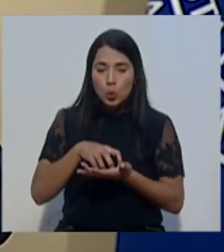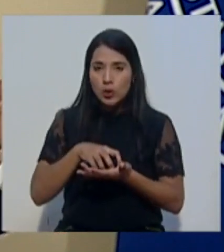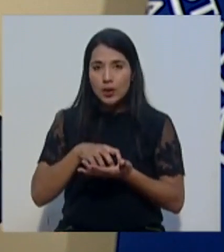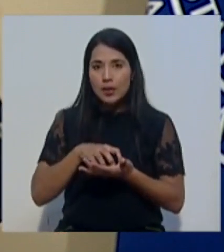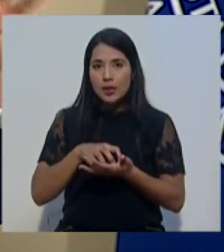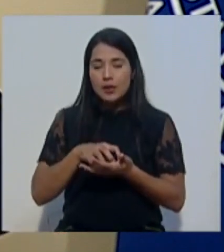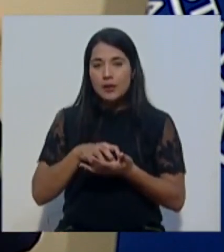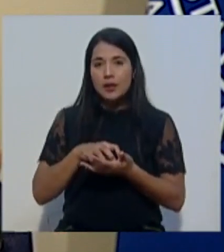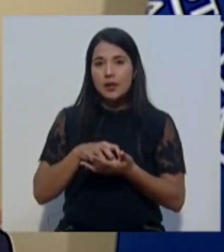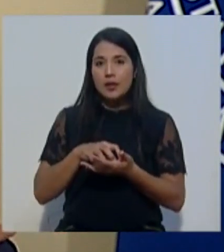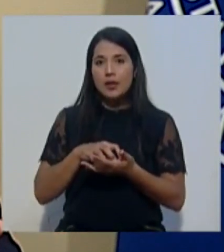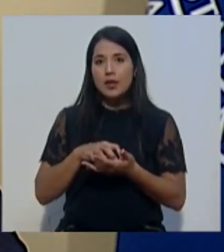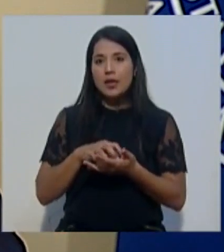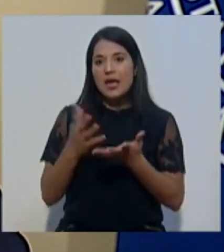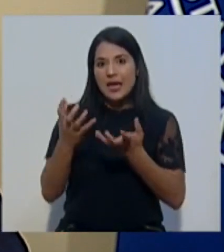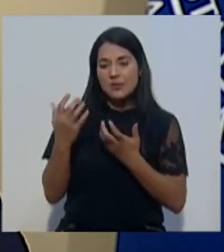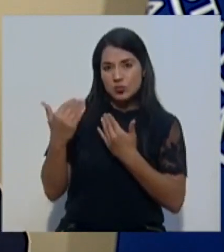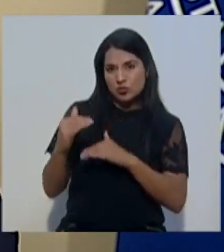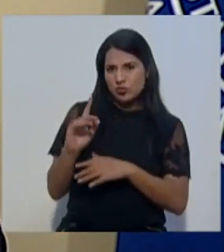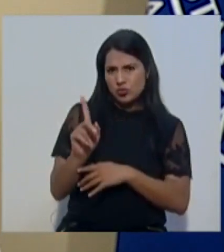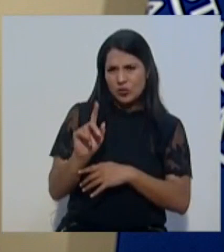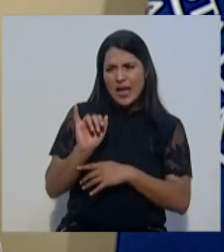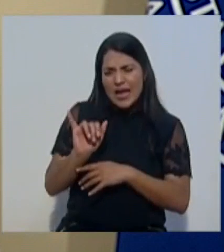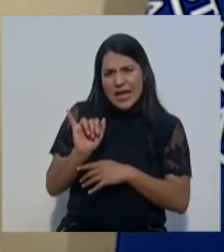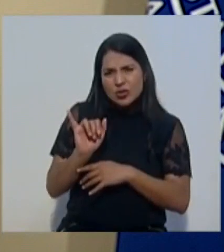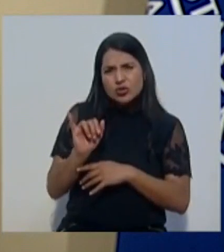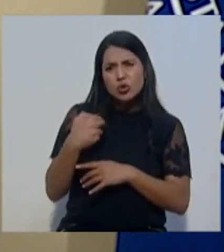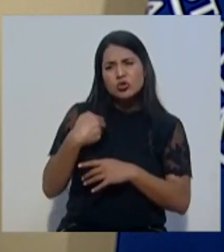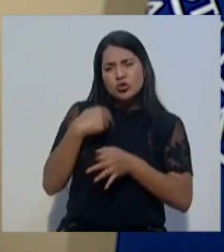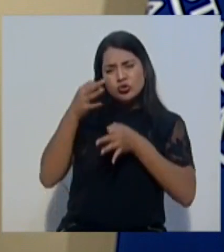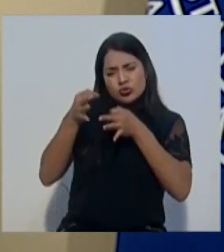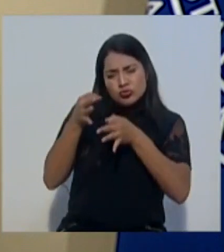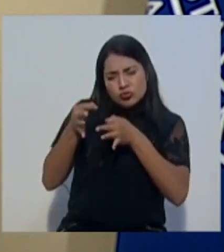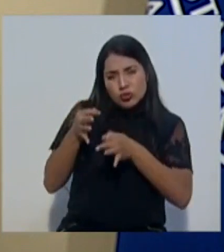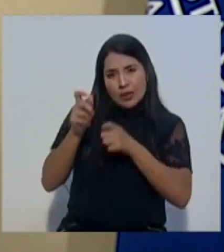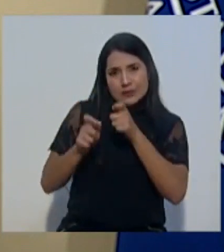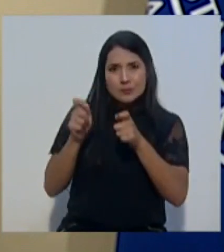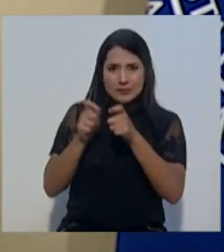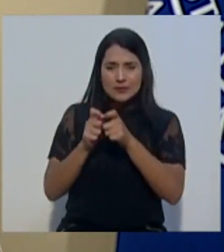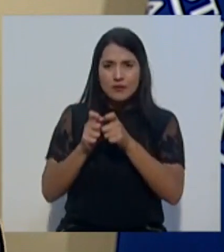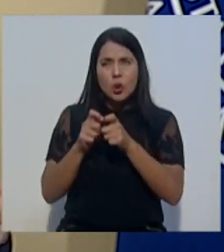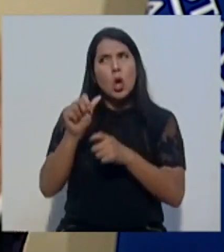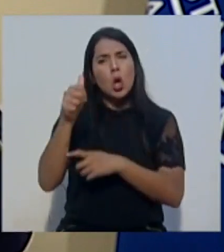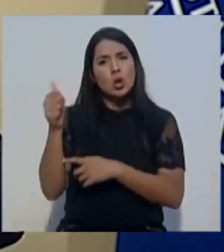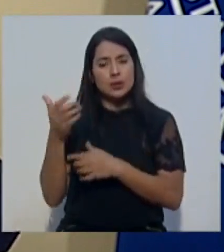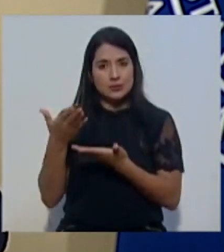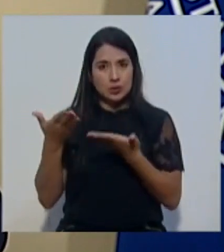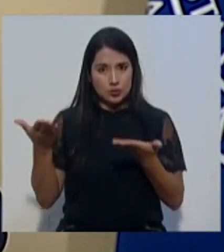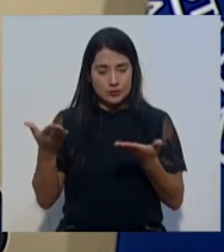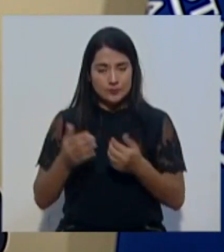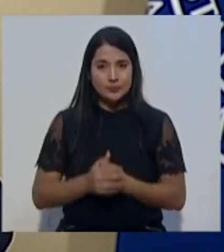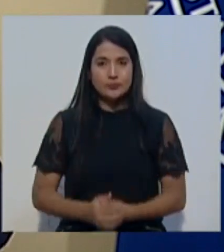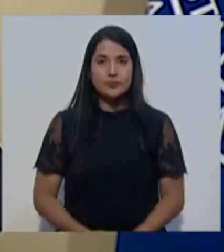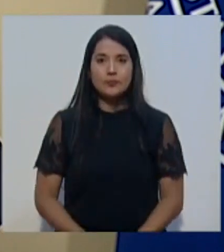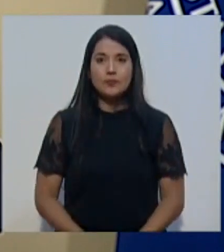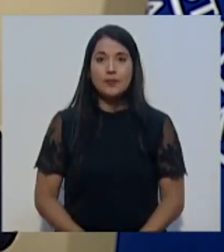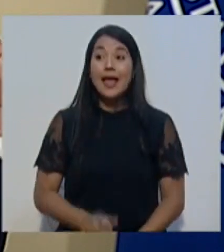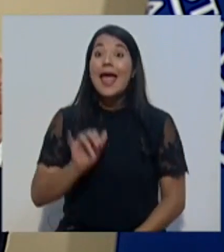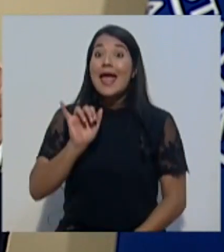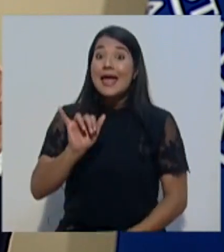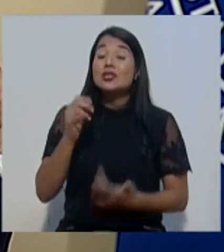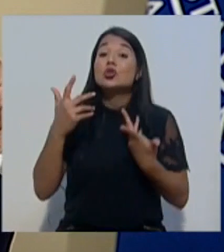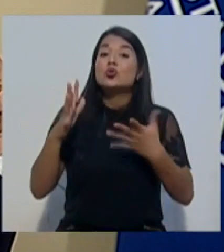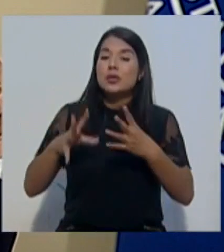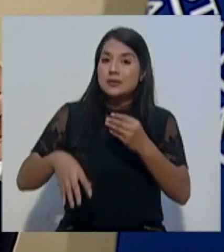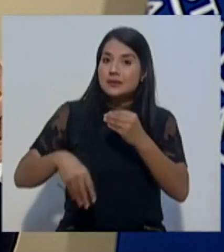de que había un deseo de restringirlo. Esas cosas se hicieron explícitas, así como una serie de otras. Eso ya está